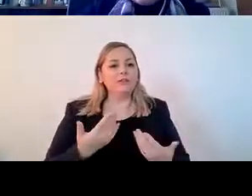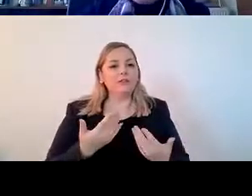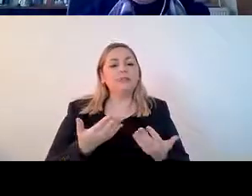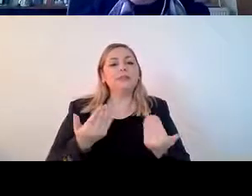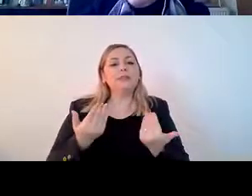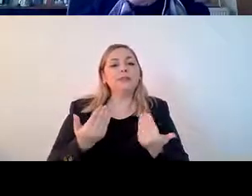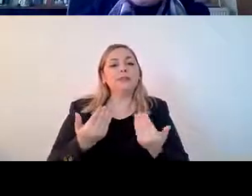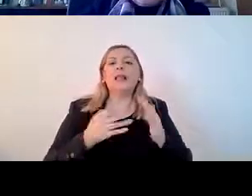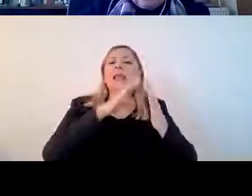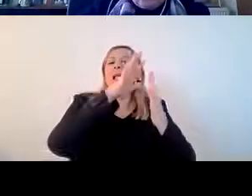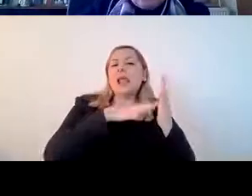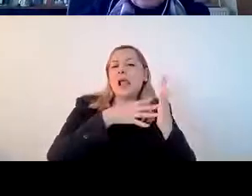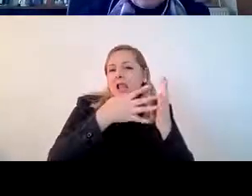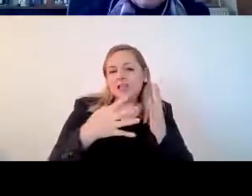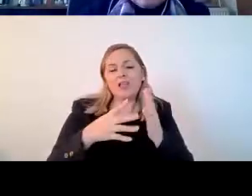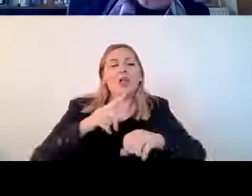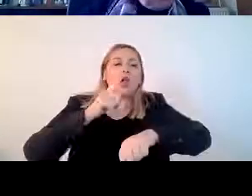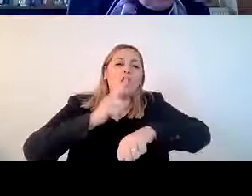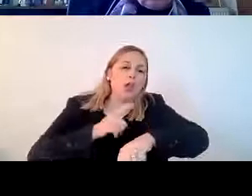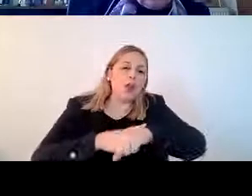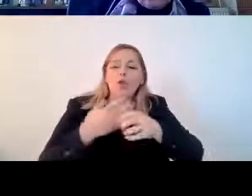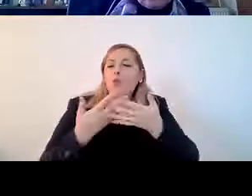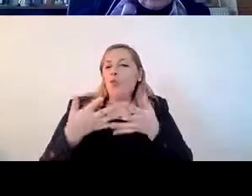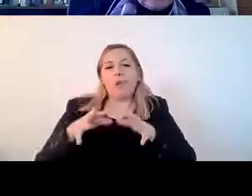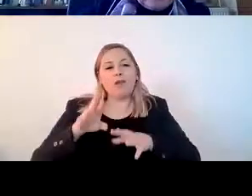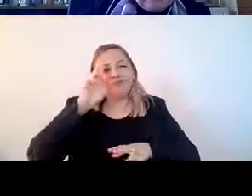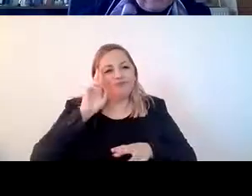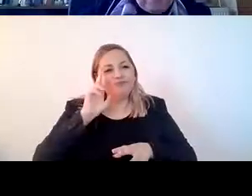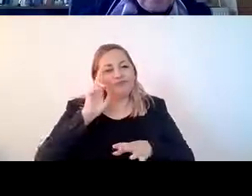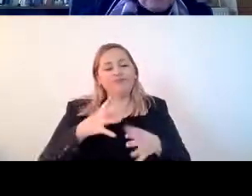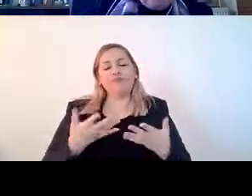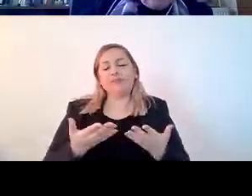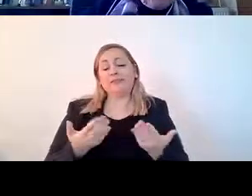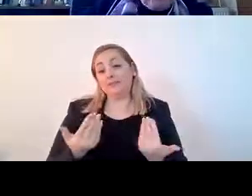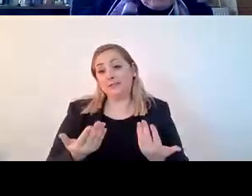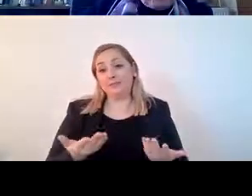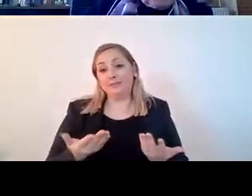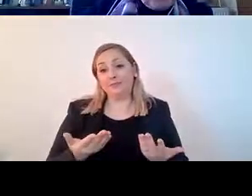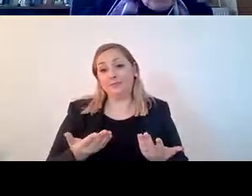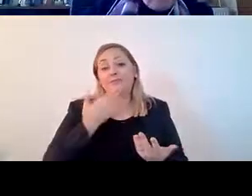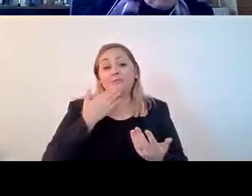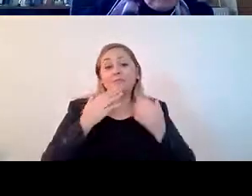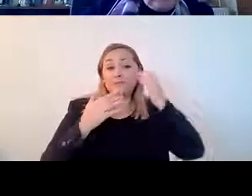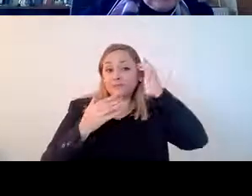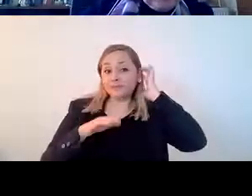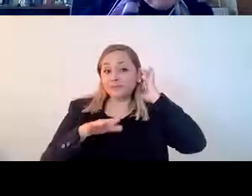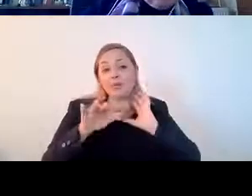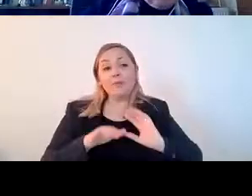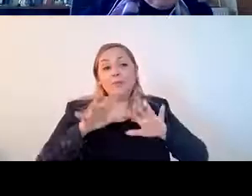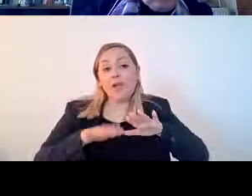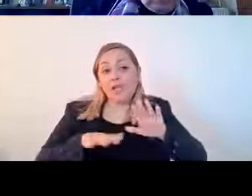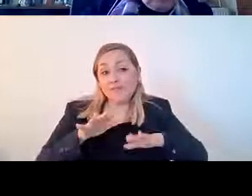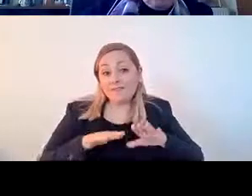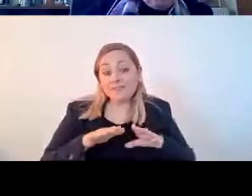de calendarios, relojes, cualquier tipo de recordatorio que les sirva. Y por lo mismo entonces muchas veces se va